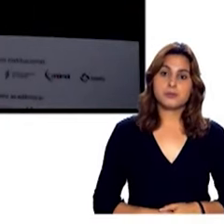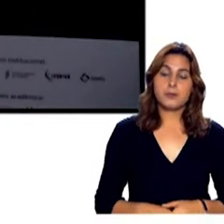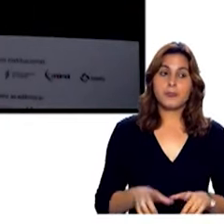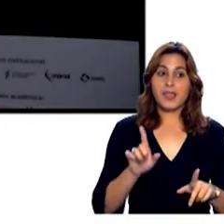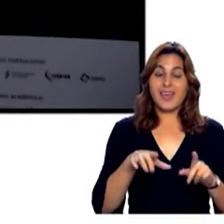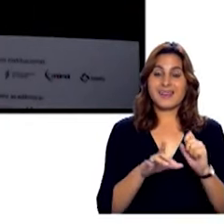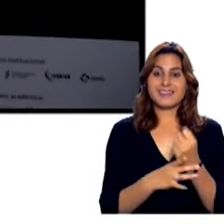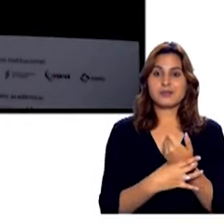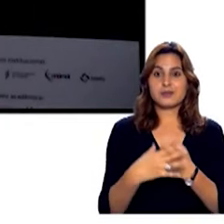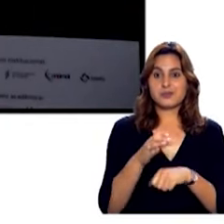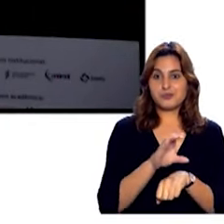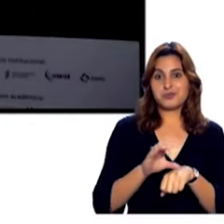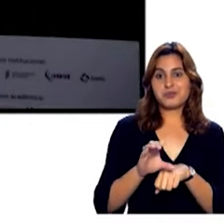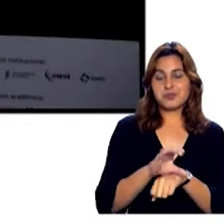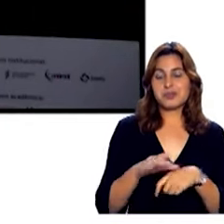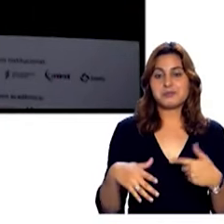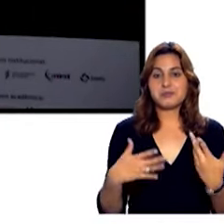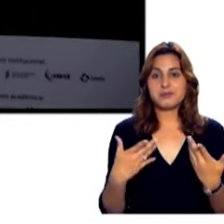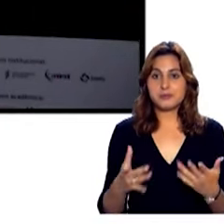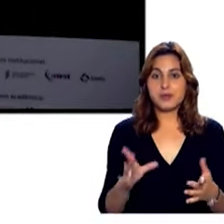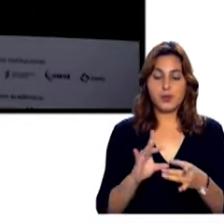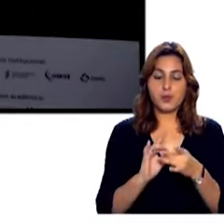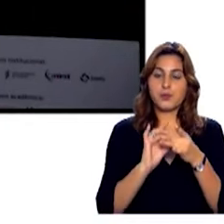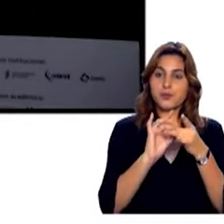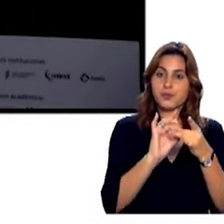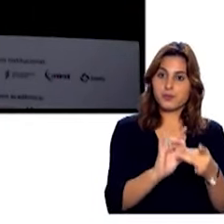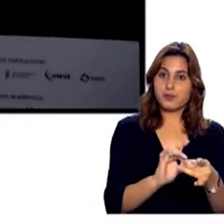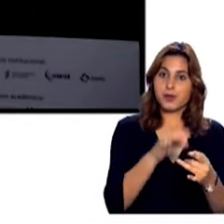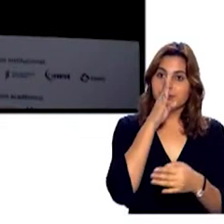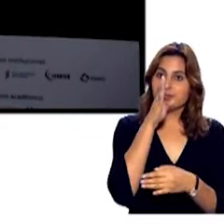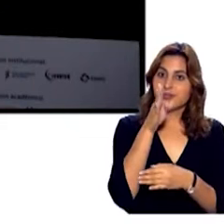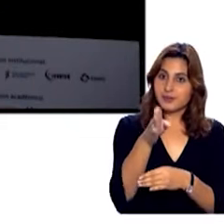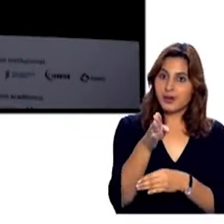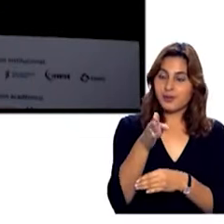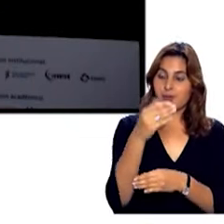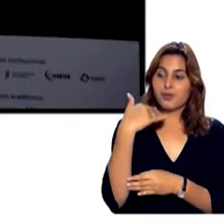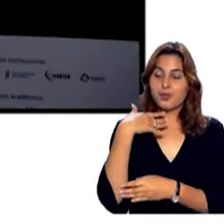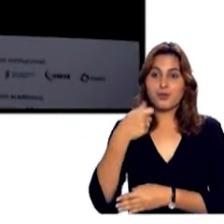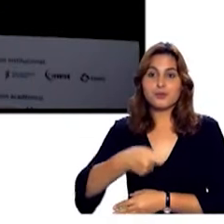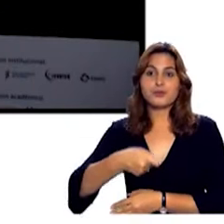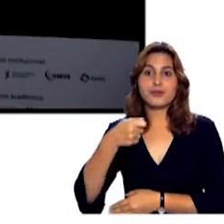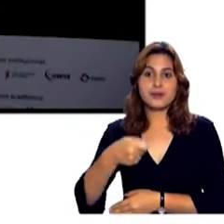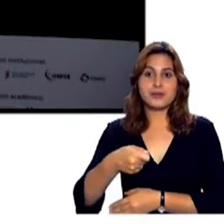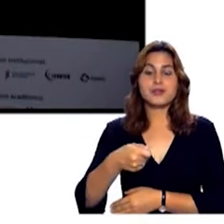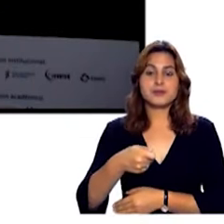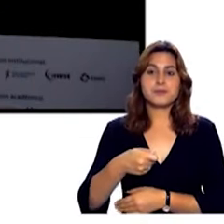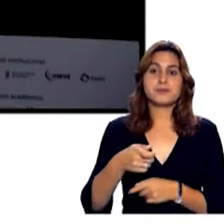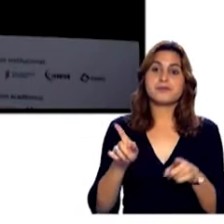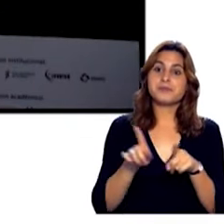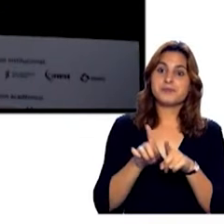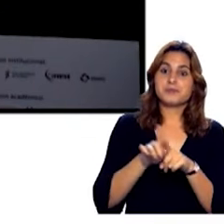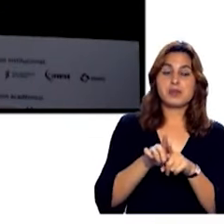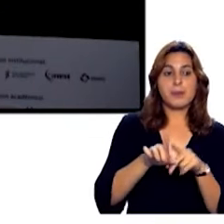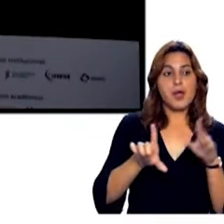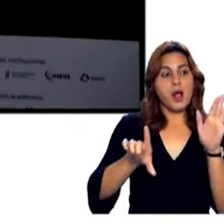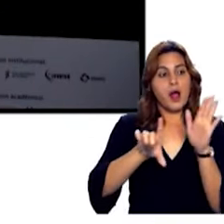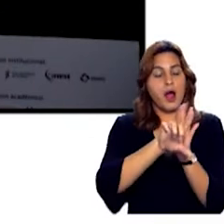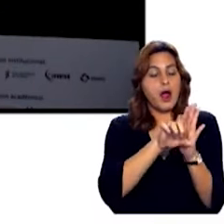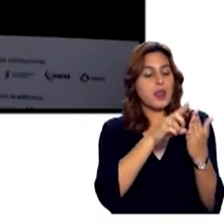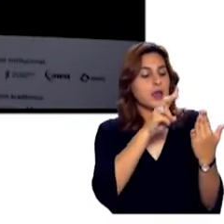vinculación de todos juces a la le y la interpreta de la le emanada del